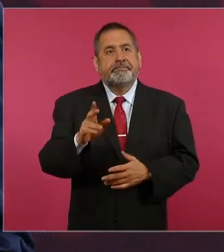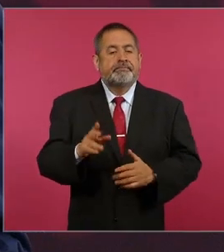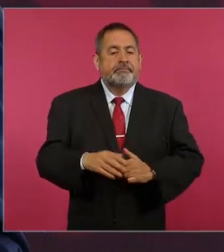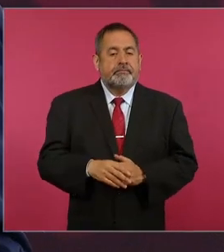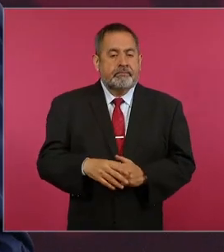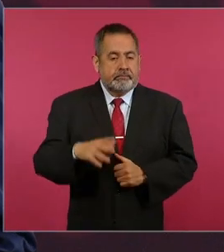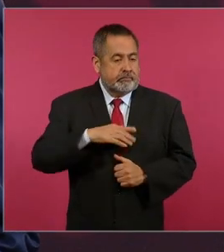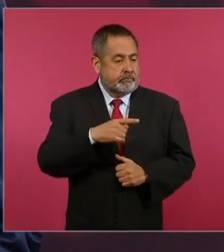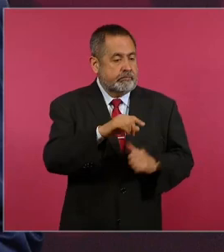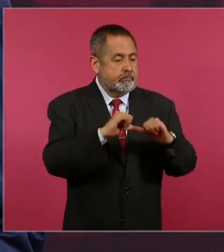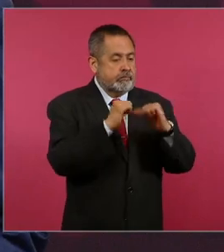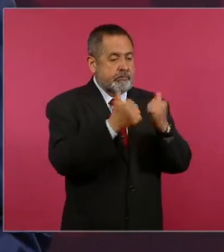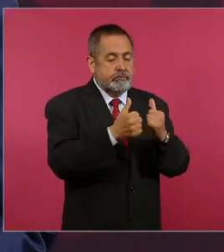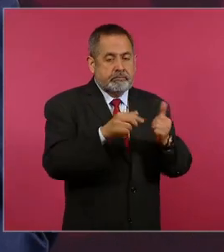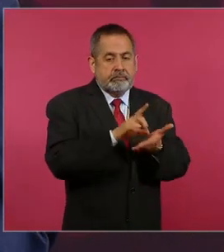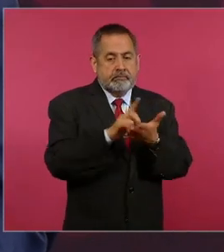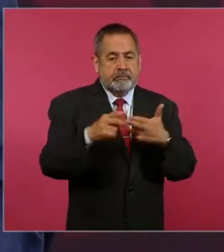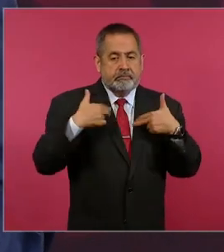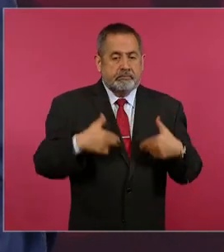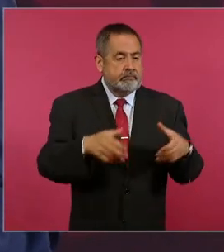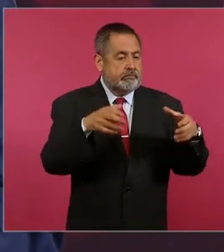hay una organización de derechos humanos